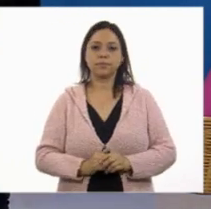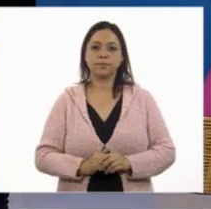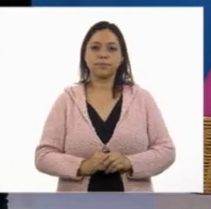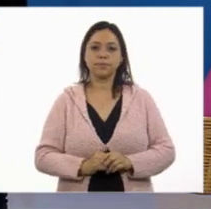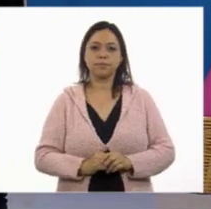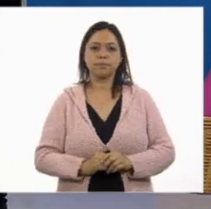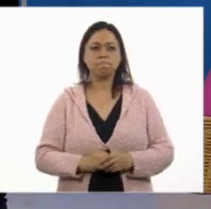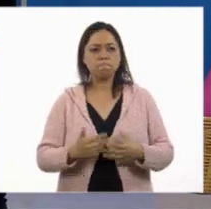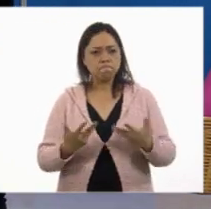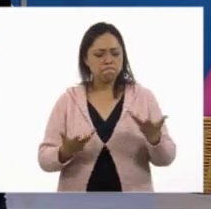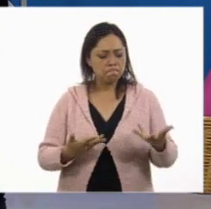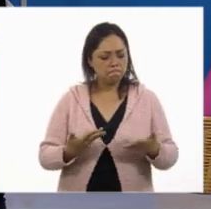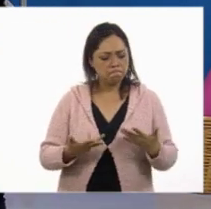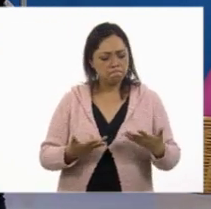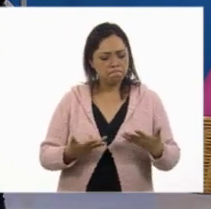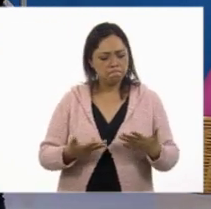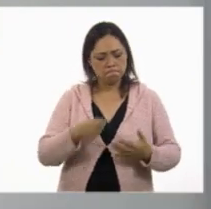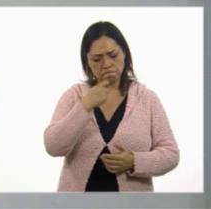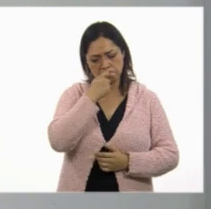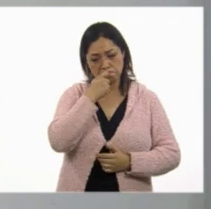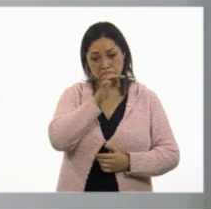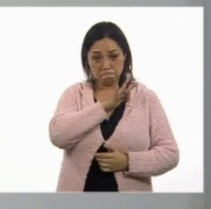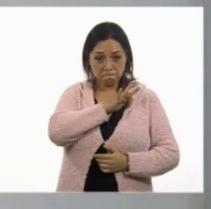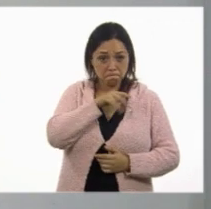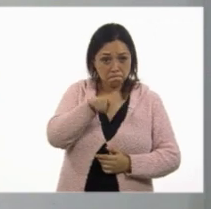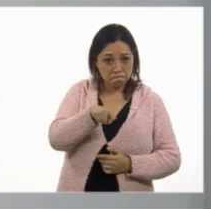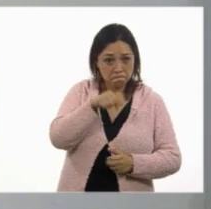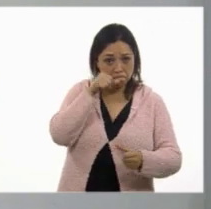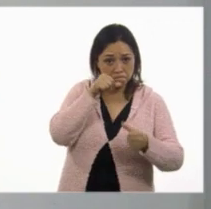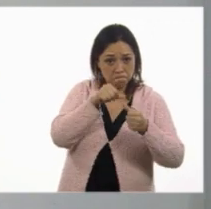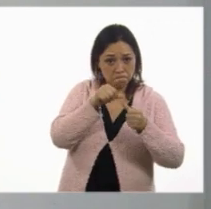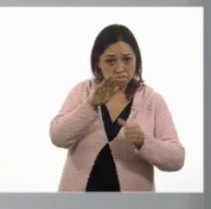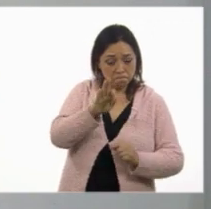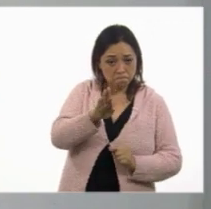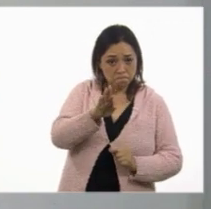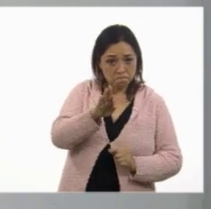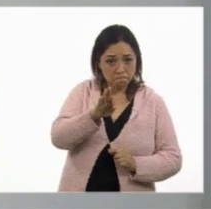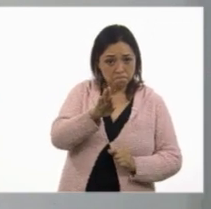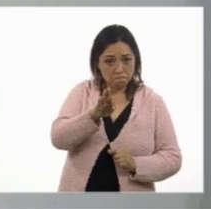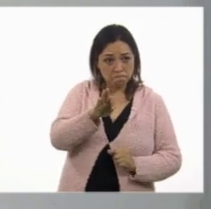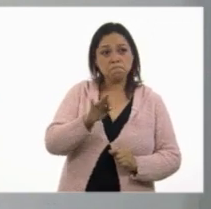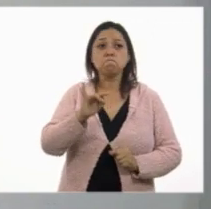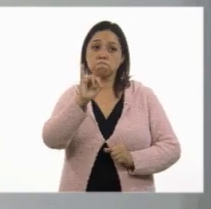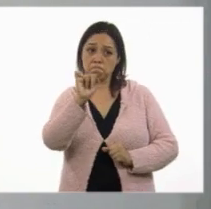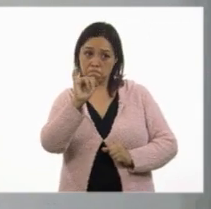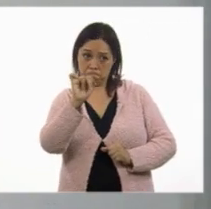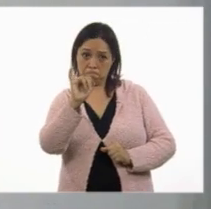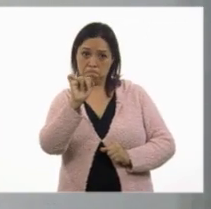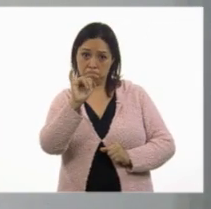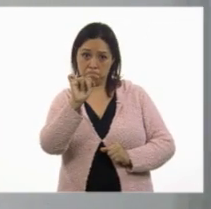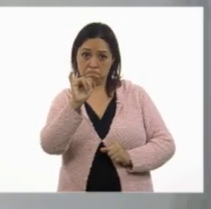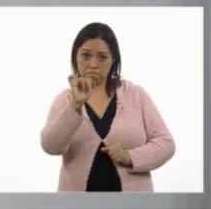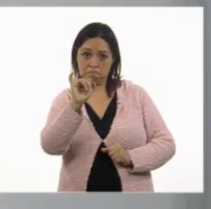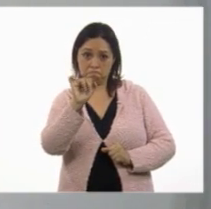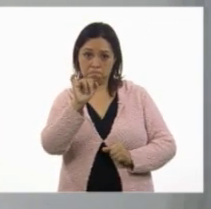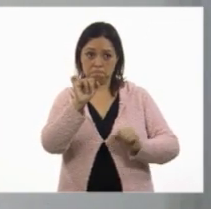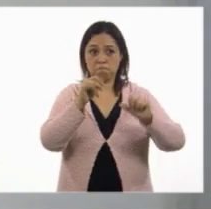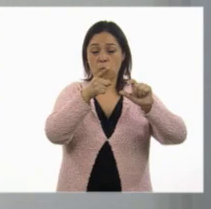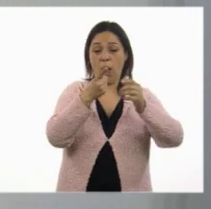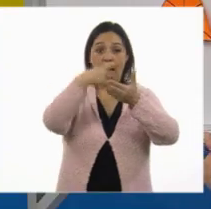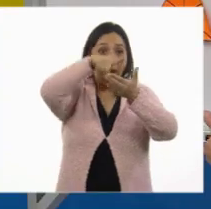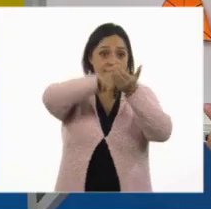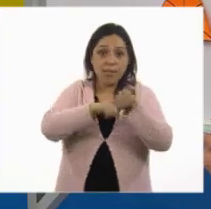Pues, ¿puede ser esta, la F? Muy bien. ¿Sí? Sí, sí. No tiene un ángulo recto.